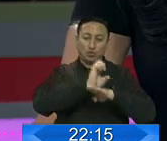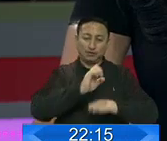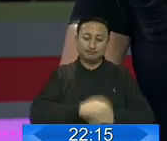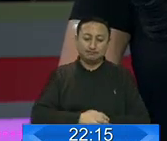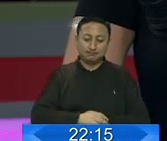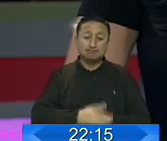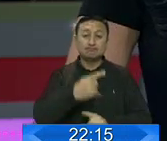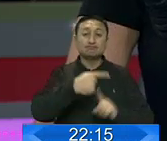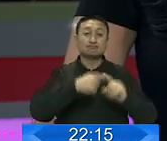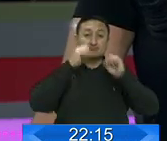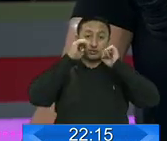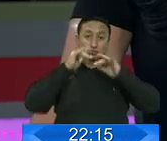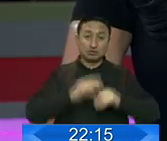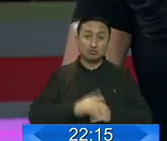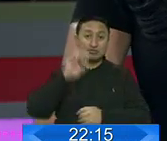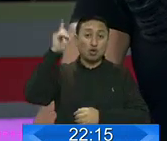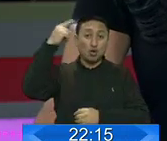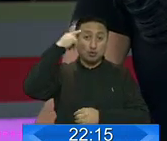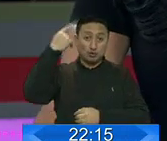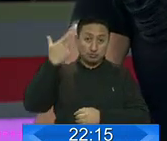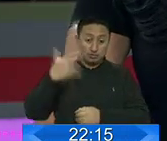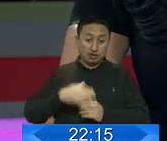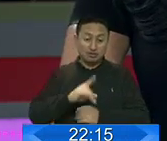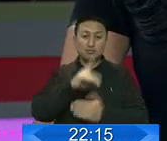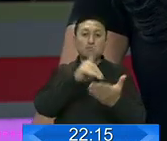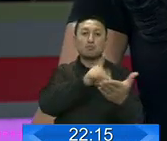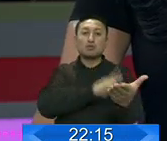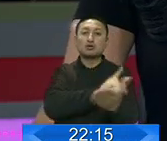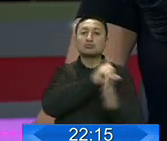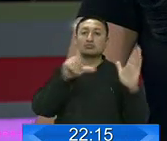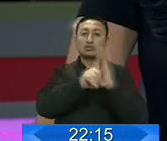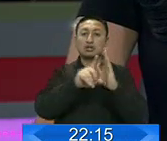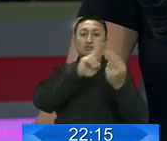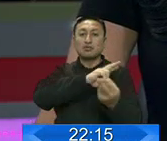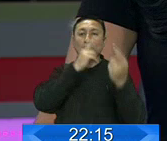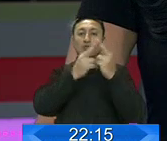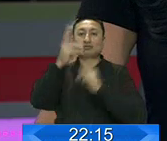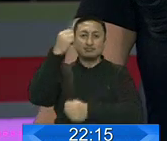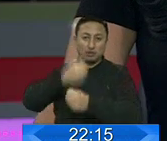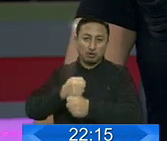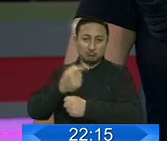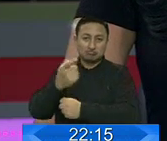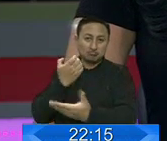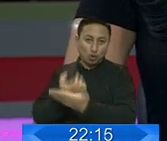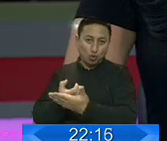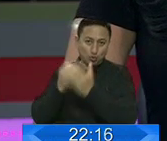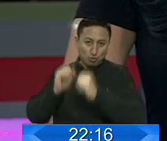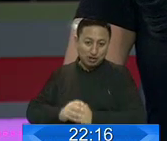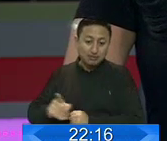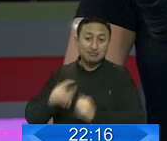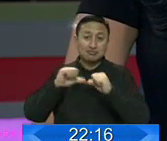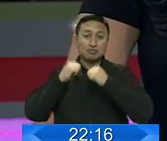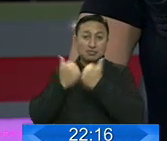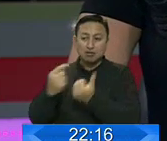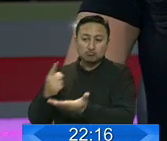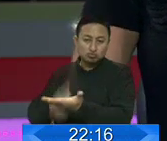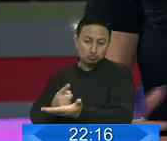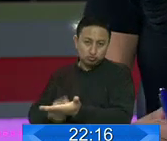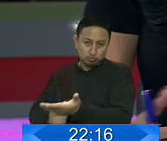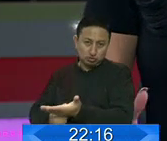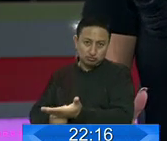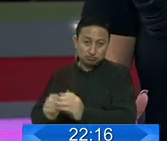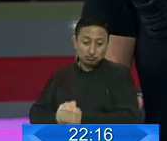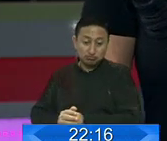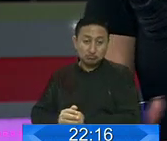En el mes de septiembre, el gobierno tendría listos los proyectos de ley de reformas laborales y económicas para que sean tratadas en la Asamblea Nacional. Así